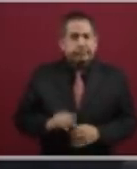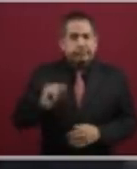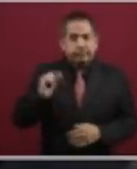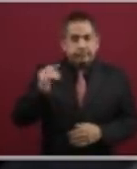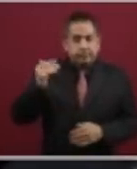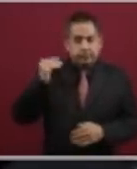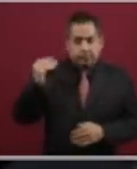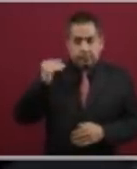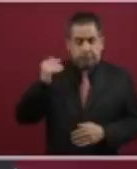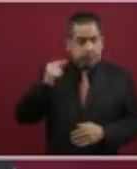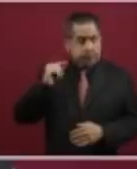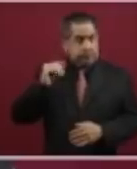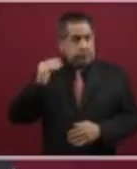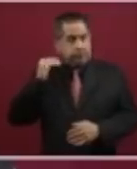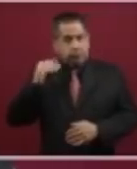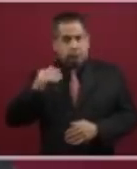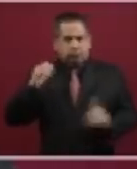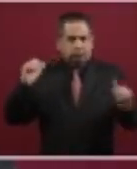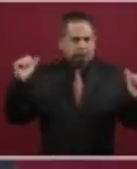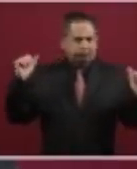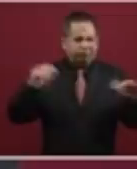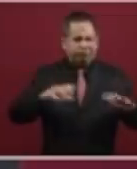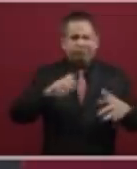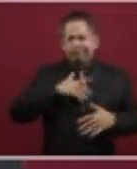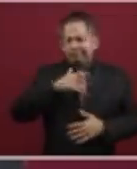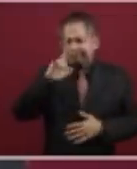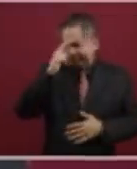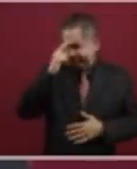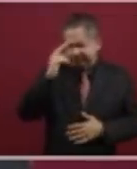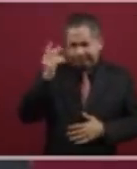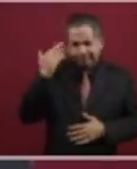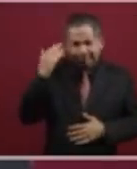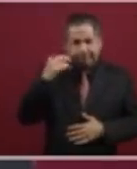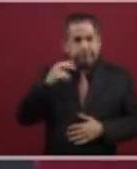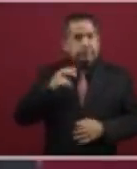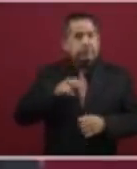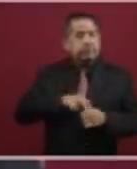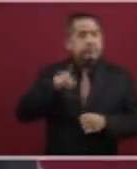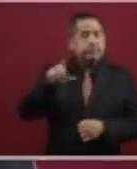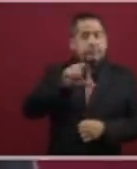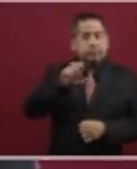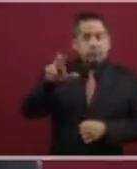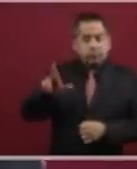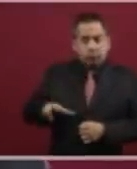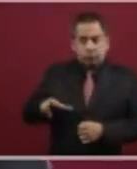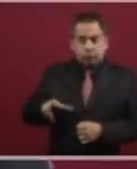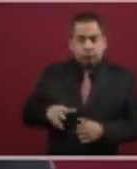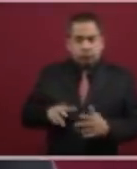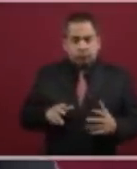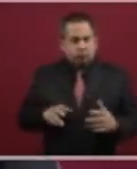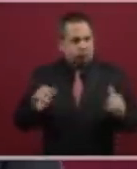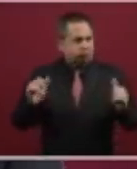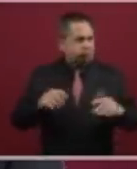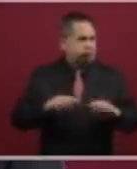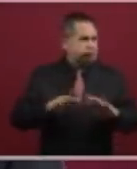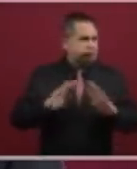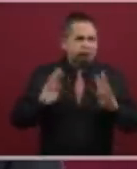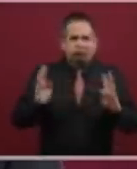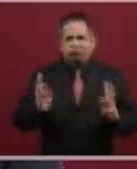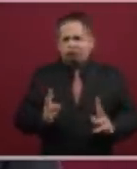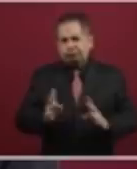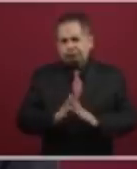una asamblea, recuerdo, en Poza Rica, habían como